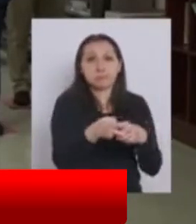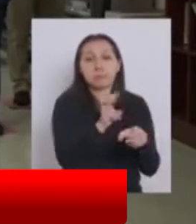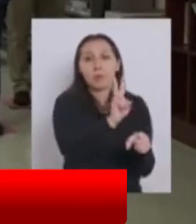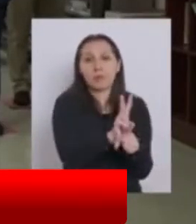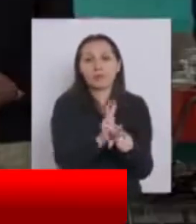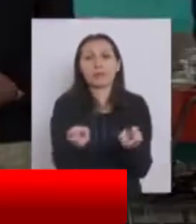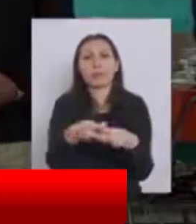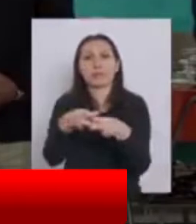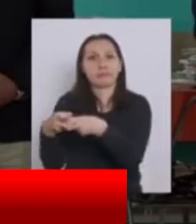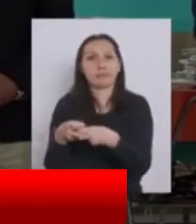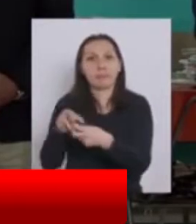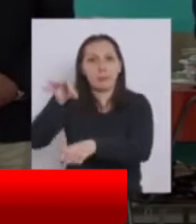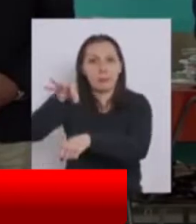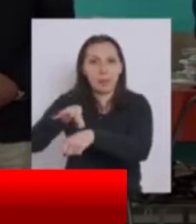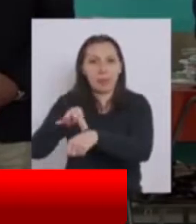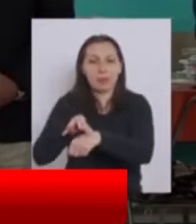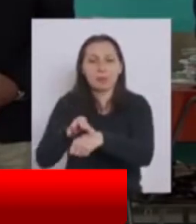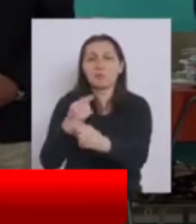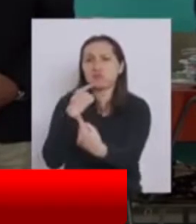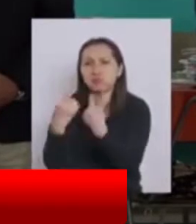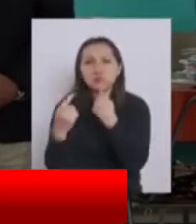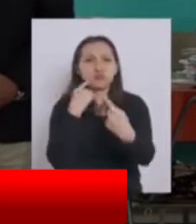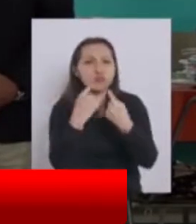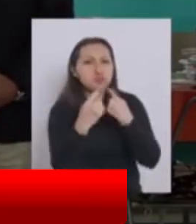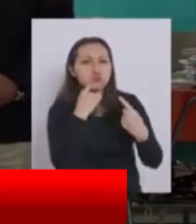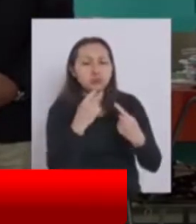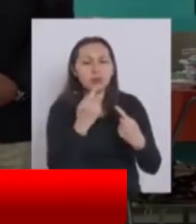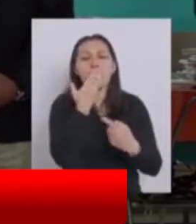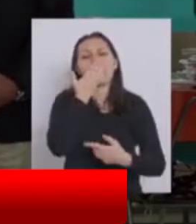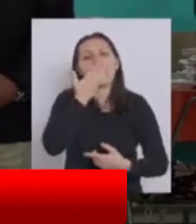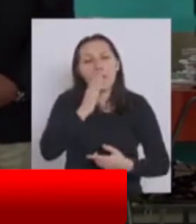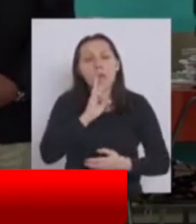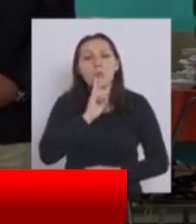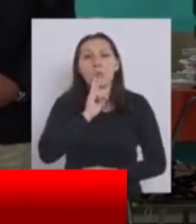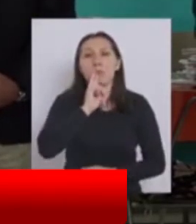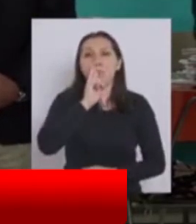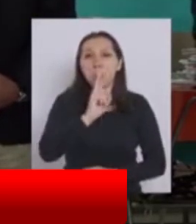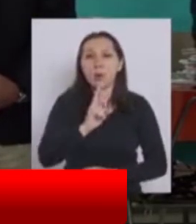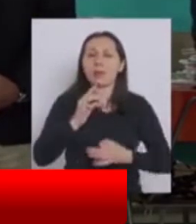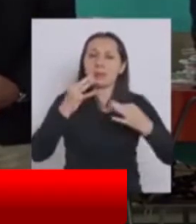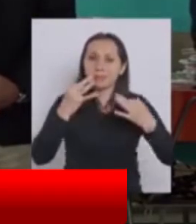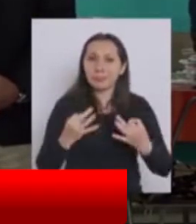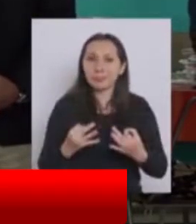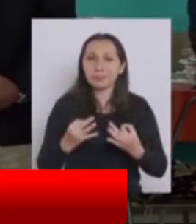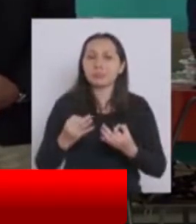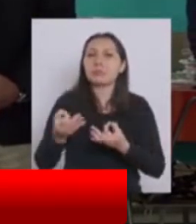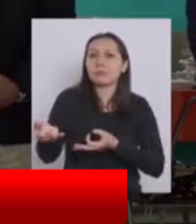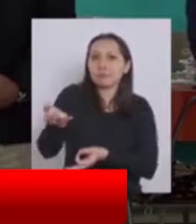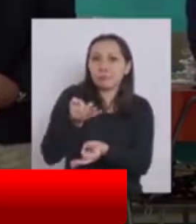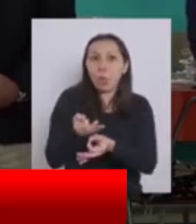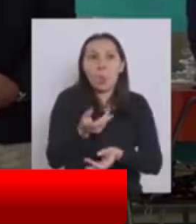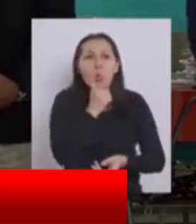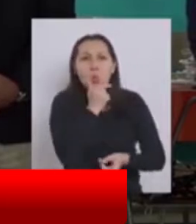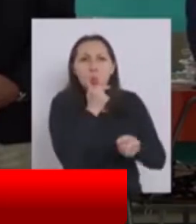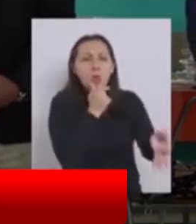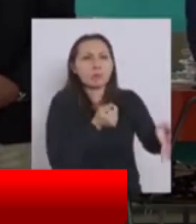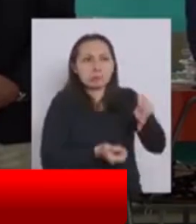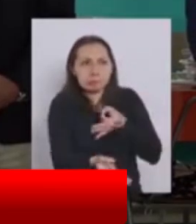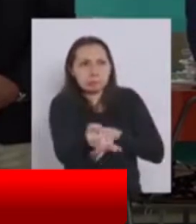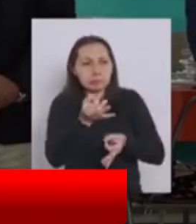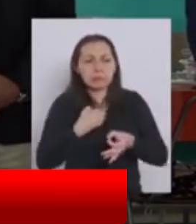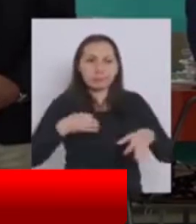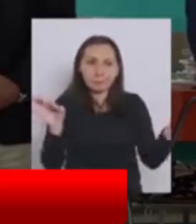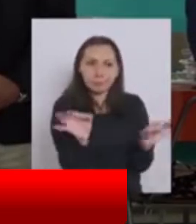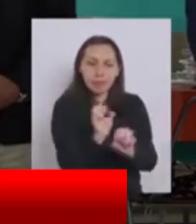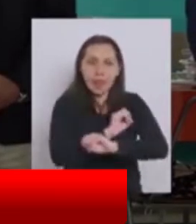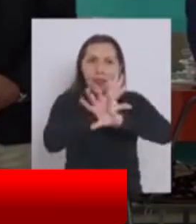colegio médico para lograr responder y recibir sus inquietudes aclarar sus dudas